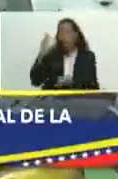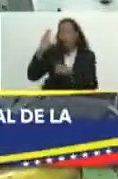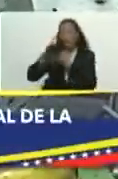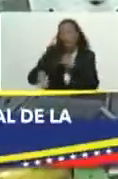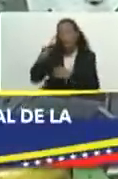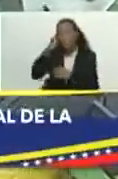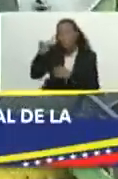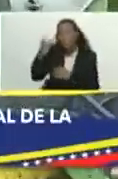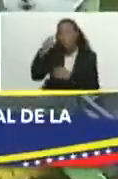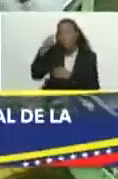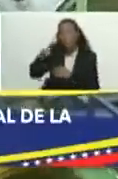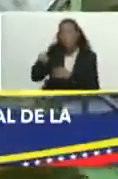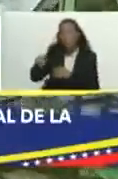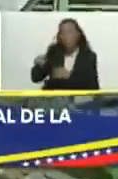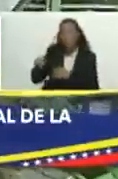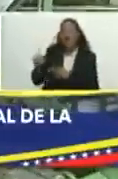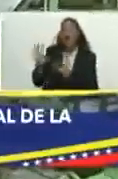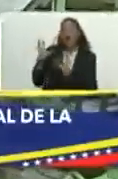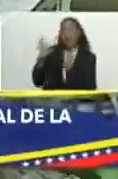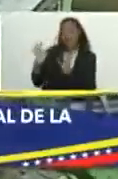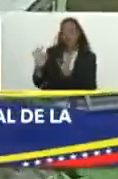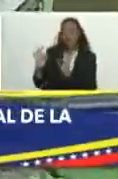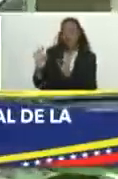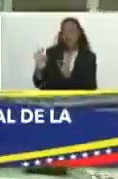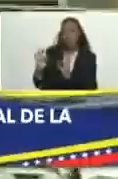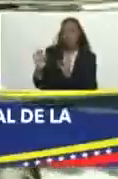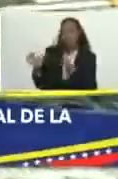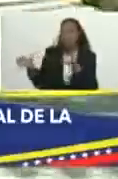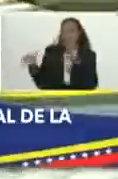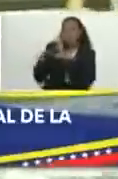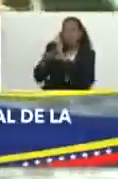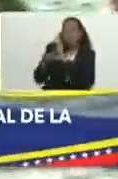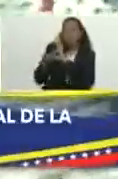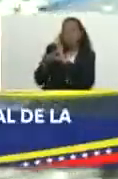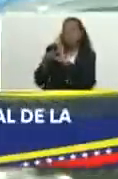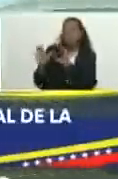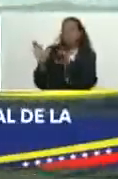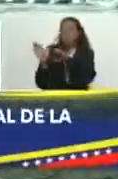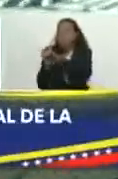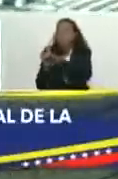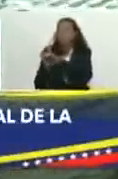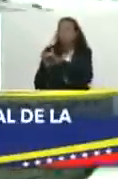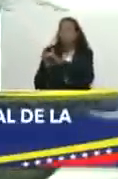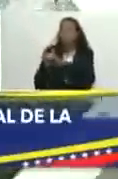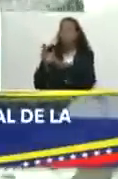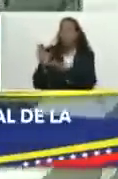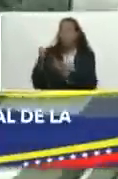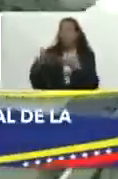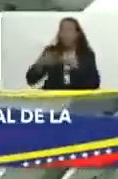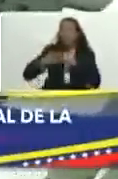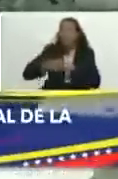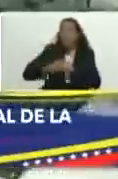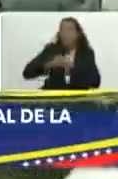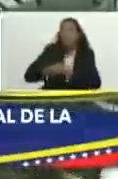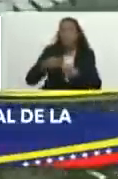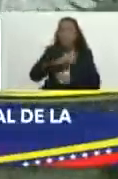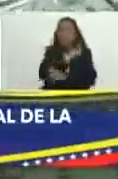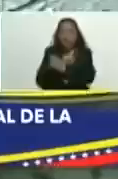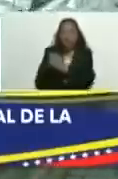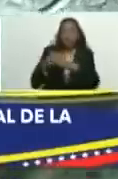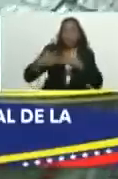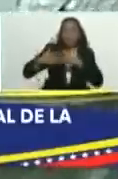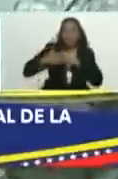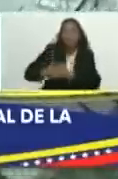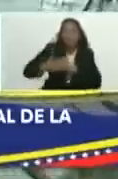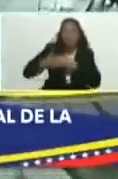final, donde se verifica la unificación del caucho, que la fuerza que pueda tener el caucho, todo para que